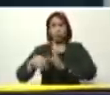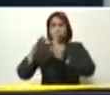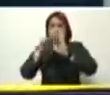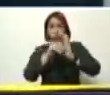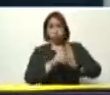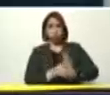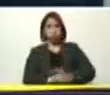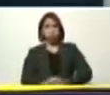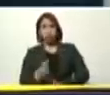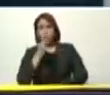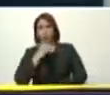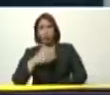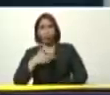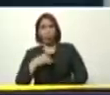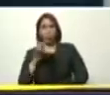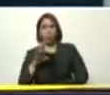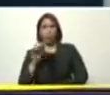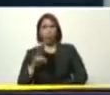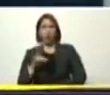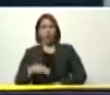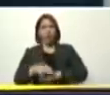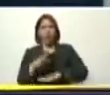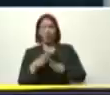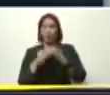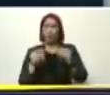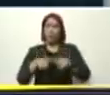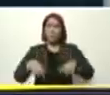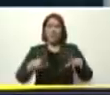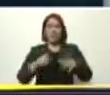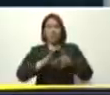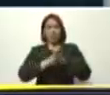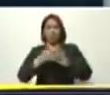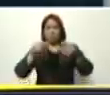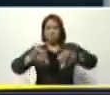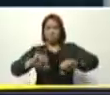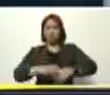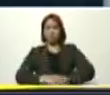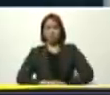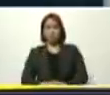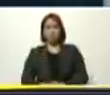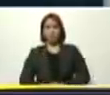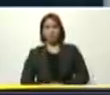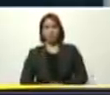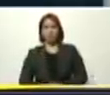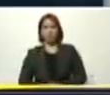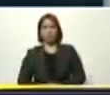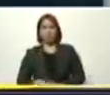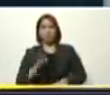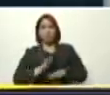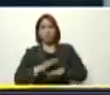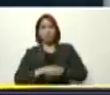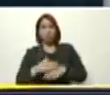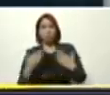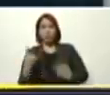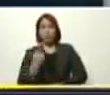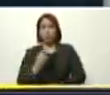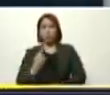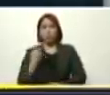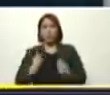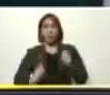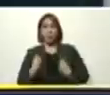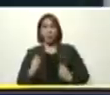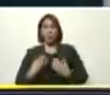la indolencia, y dejan todos esos espacios devastados porque ellos solo se preocupan por sus